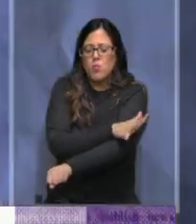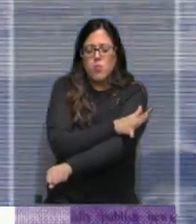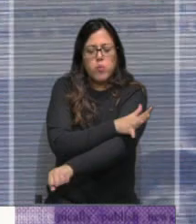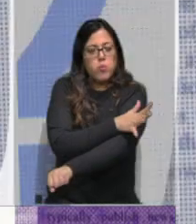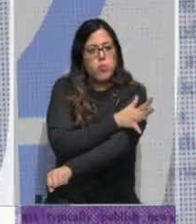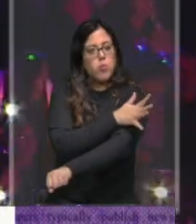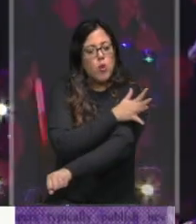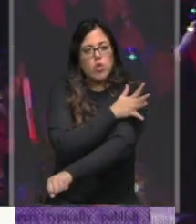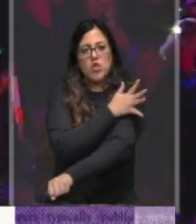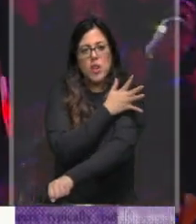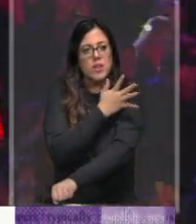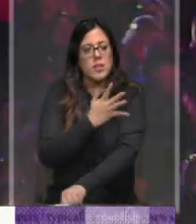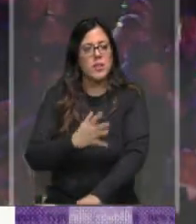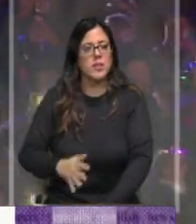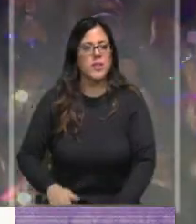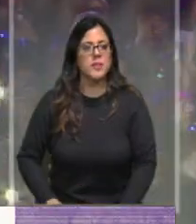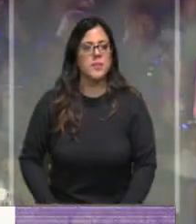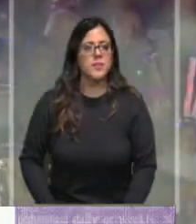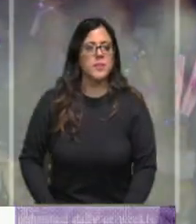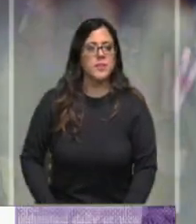grande.